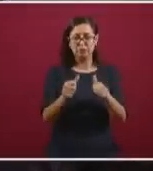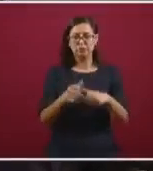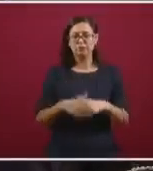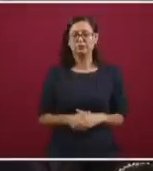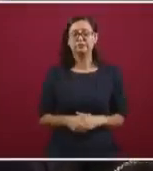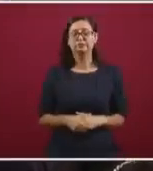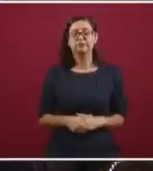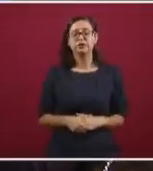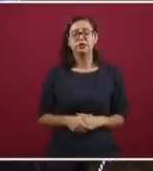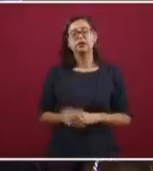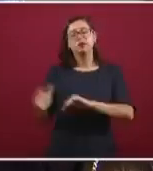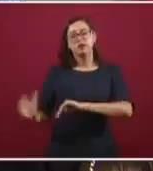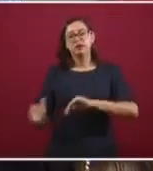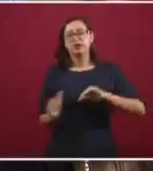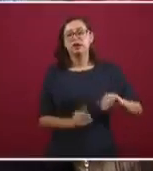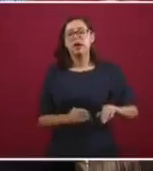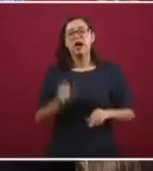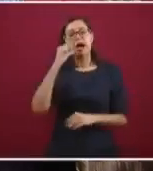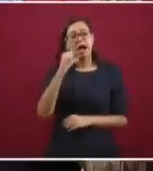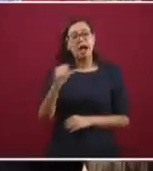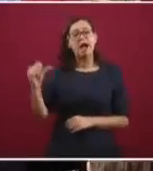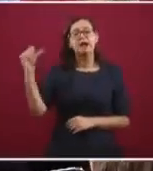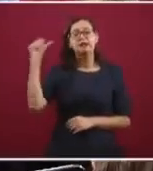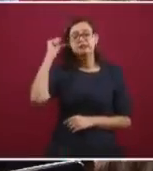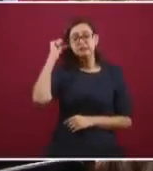quedamos pendientes